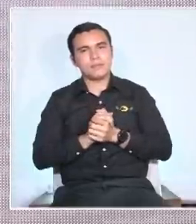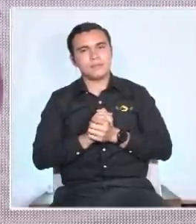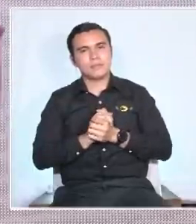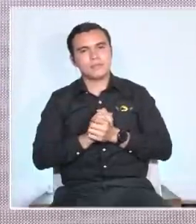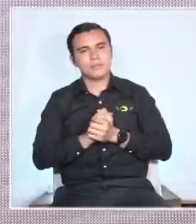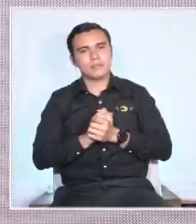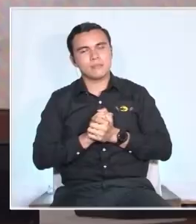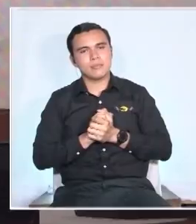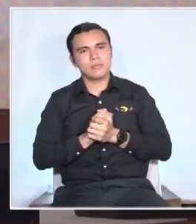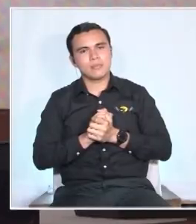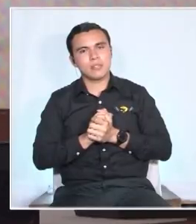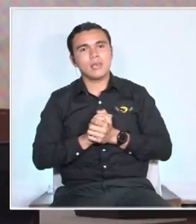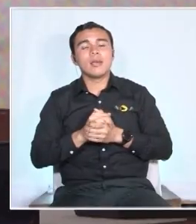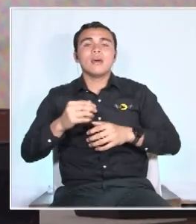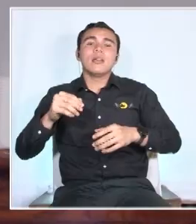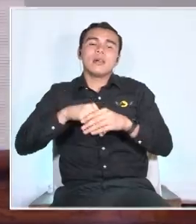Y